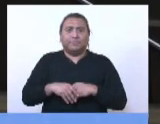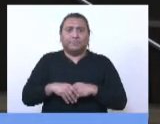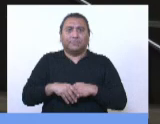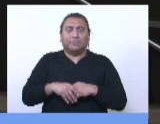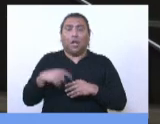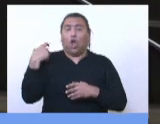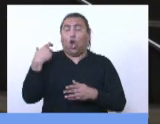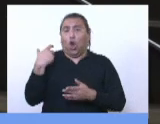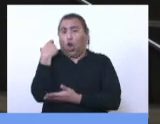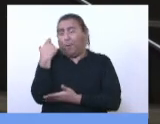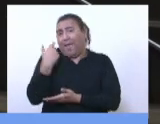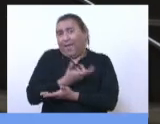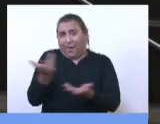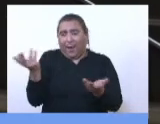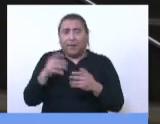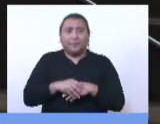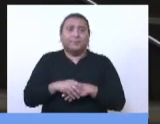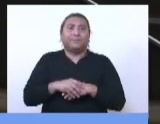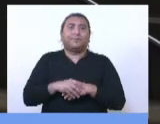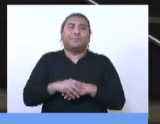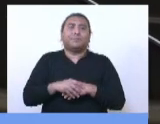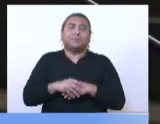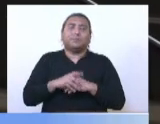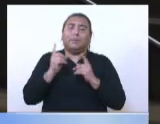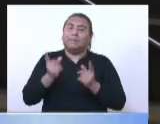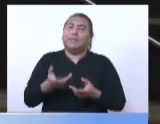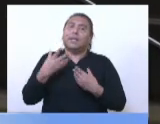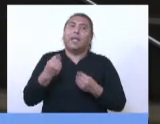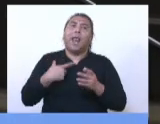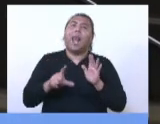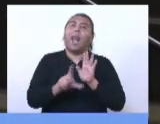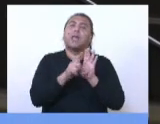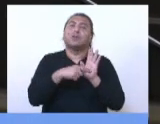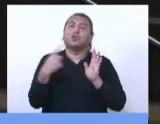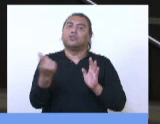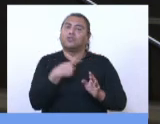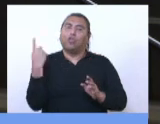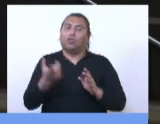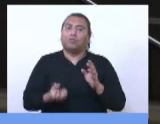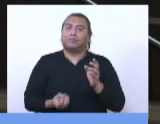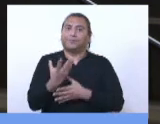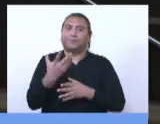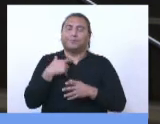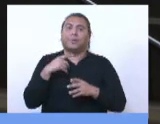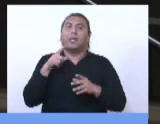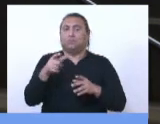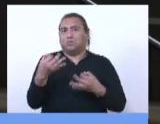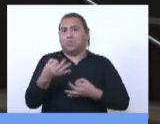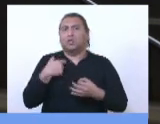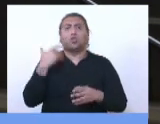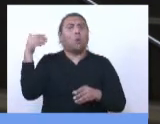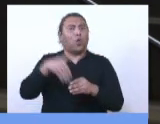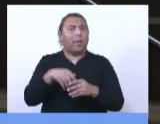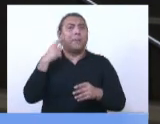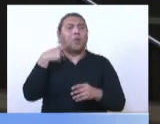la economía general entonces acá vienen la otra parte la ley que nosotros hicimos fue muy buena realmente yo la voté en el